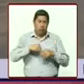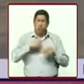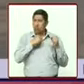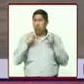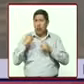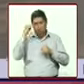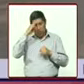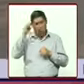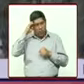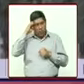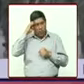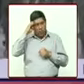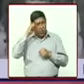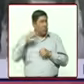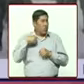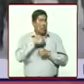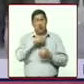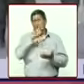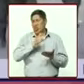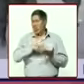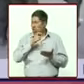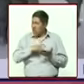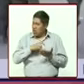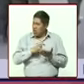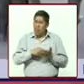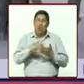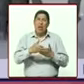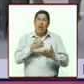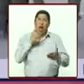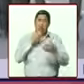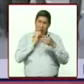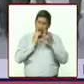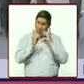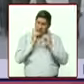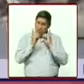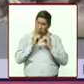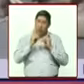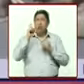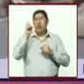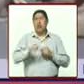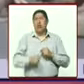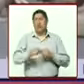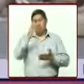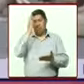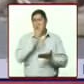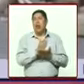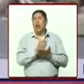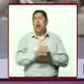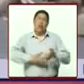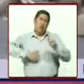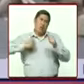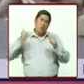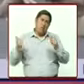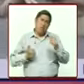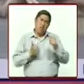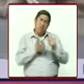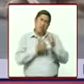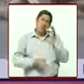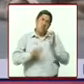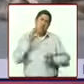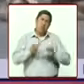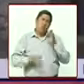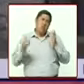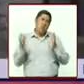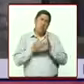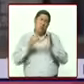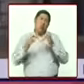del Estado. Estamos exigiendo, antes del diálogo, debe haber la cese a la persecución judicial